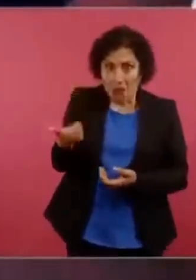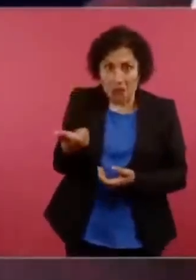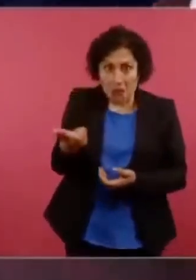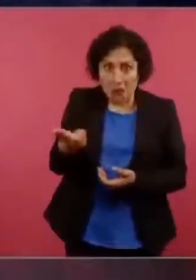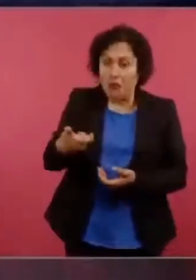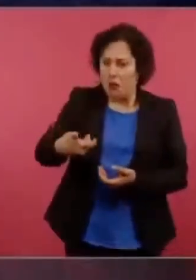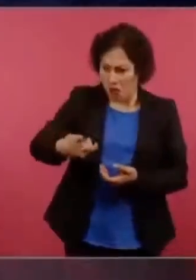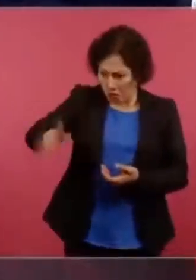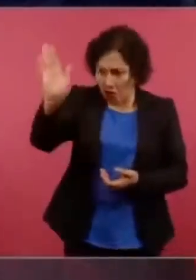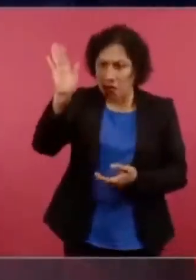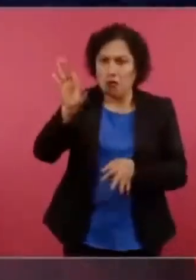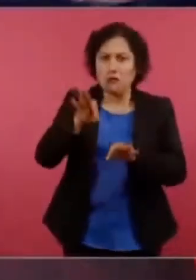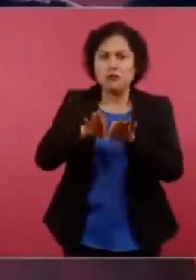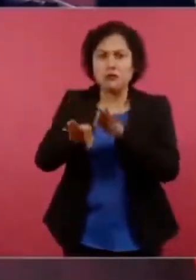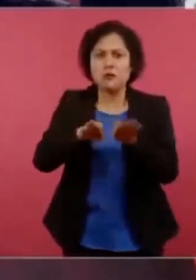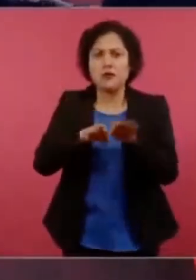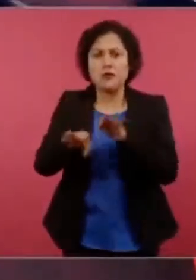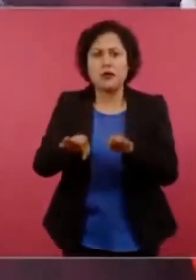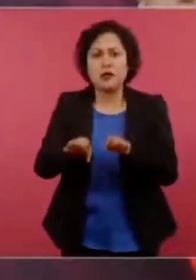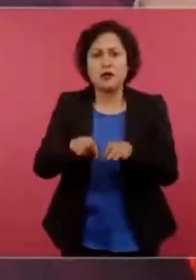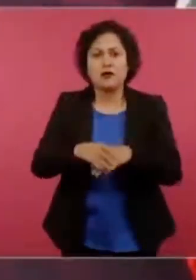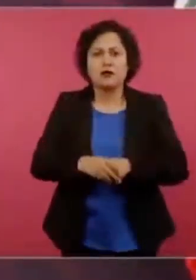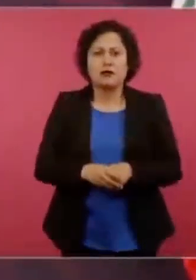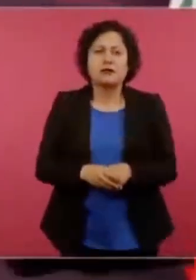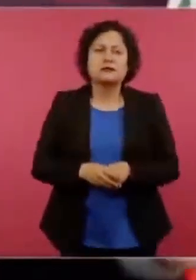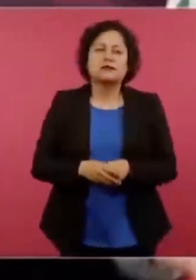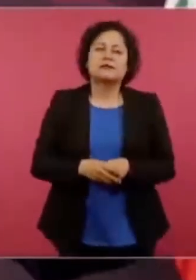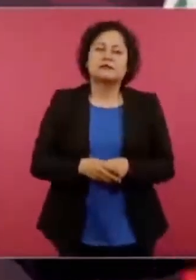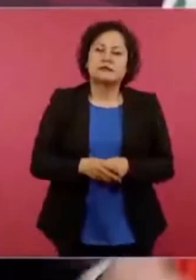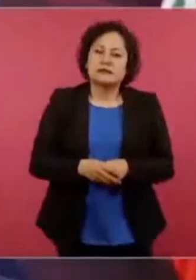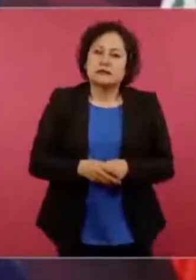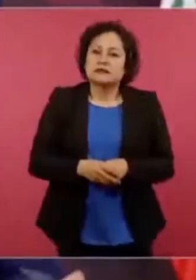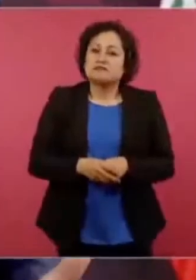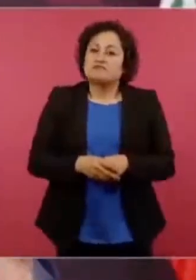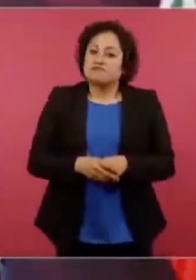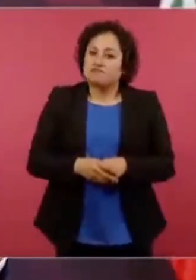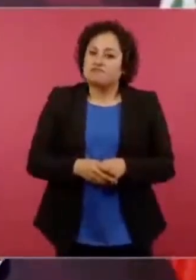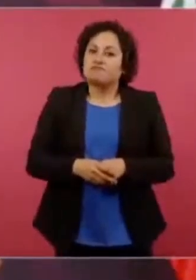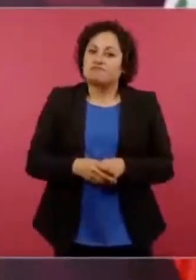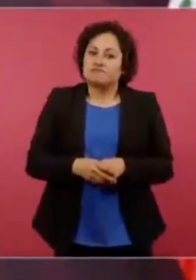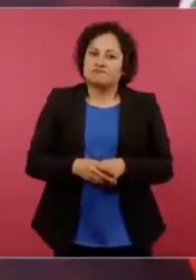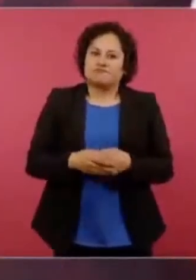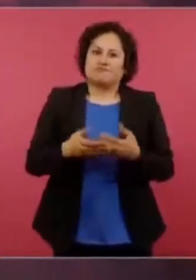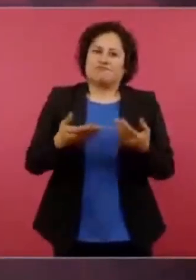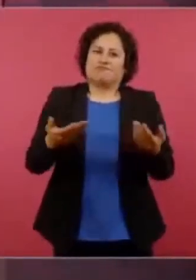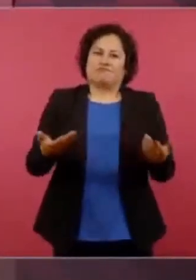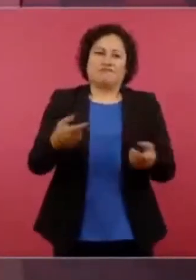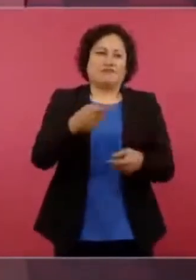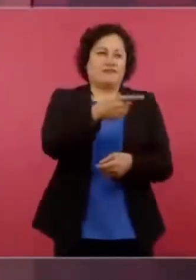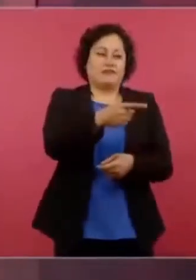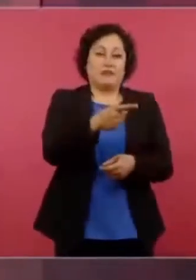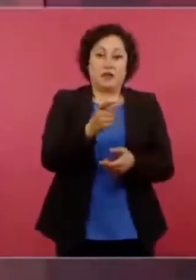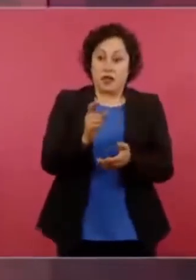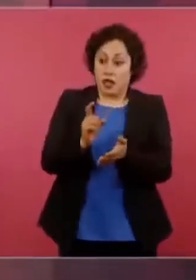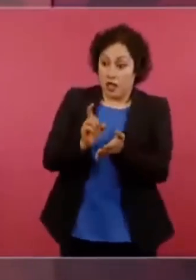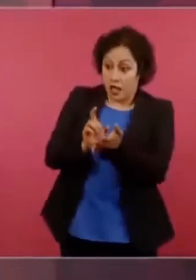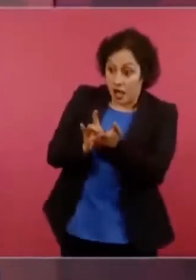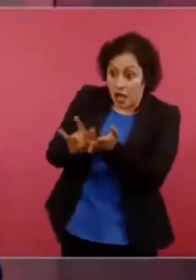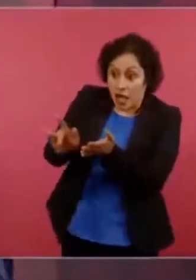Ah, sí. ¿Cómo les vas a dar 100 pesos diarios a los adultos